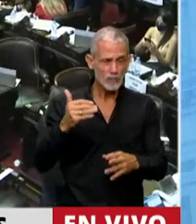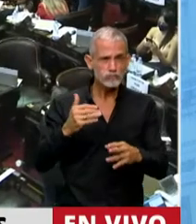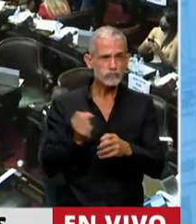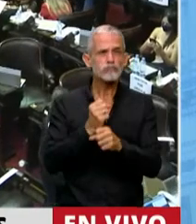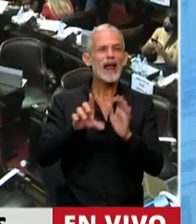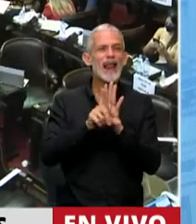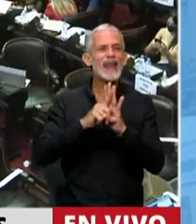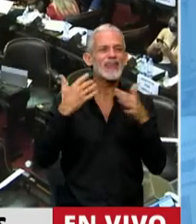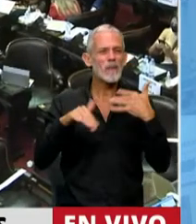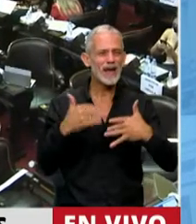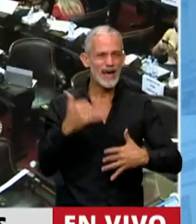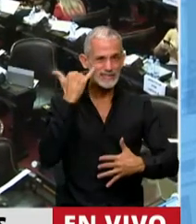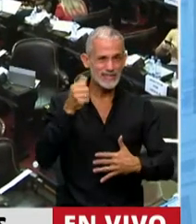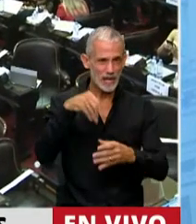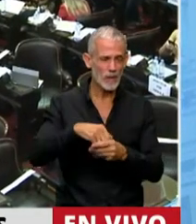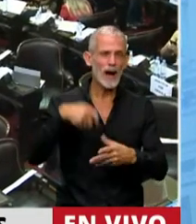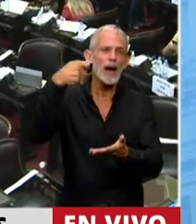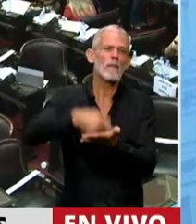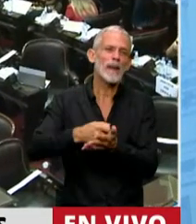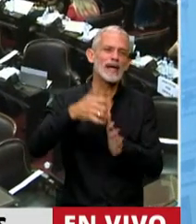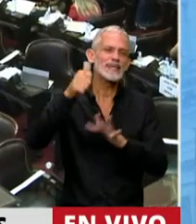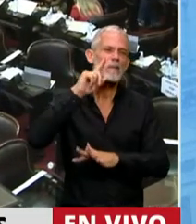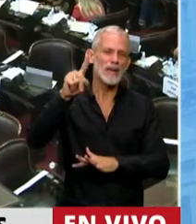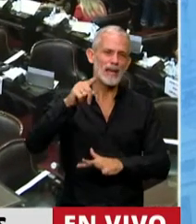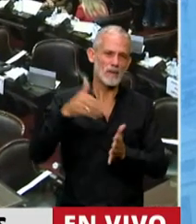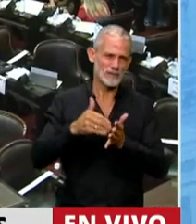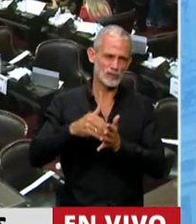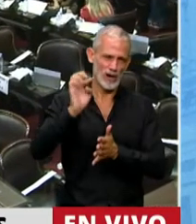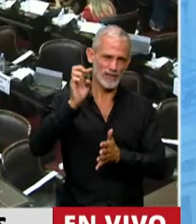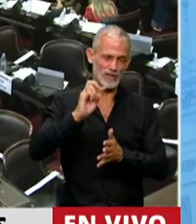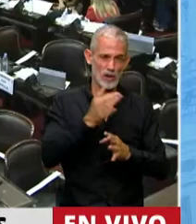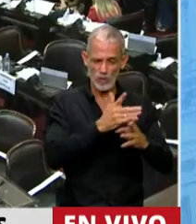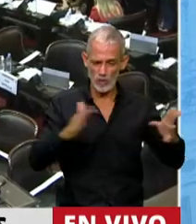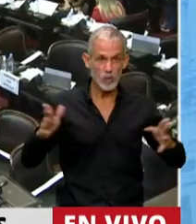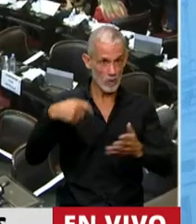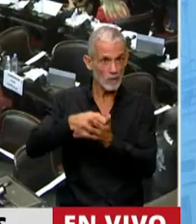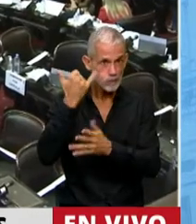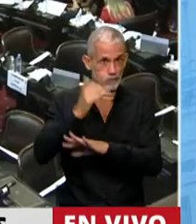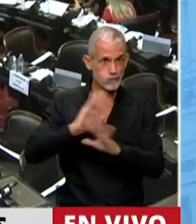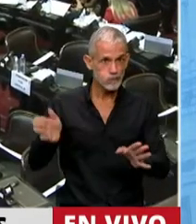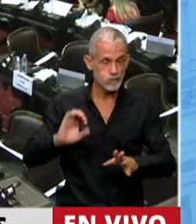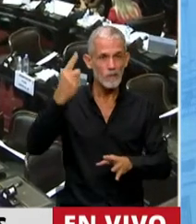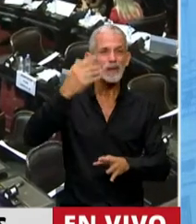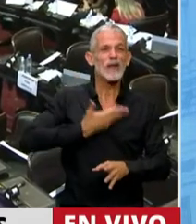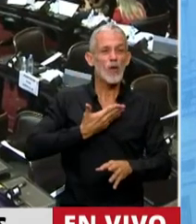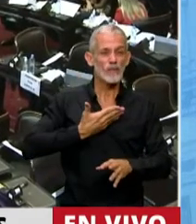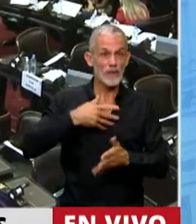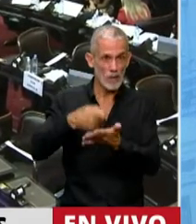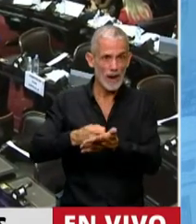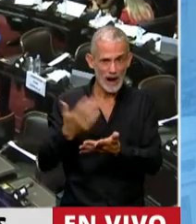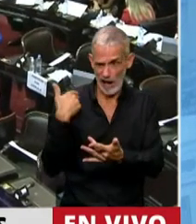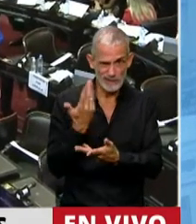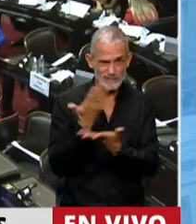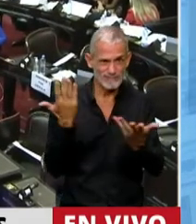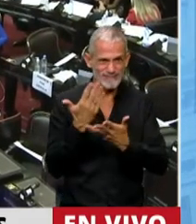Ya el Congreso votó en la ley de emergencia pagar 6 mil millones de dólares. Desde que asumió este gobierno hasta acá se pagaron 6 mil millones de dólares. El primero de febrero,